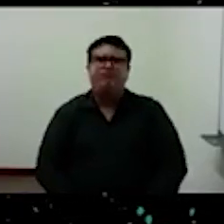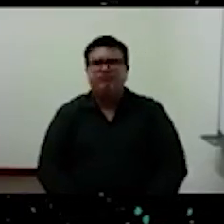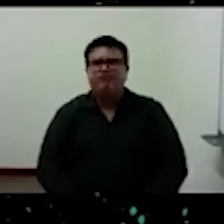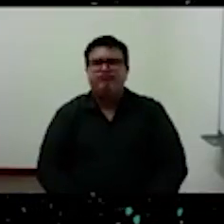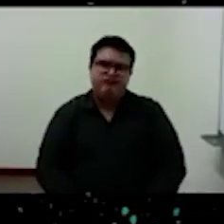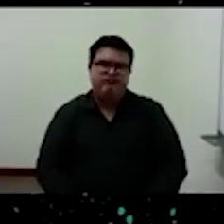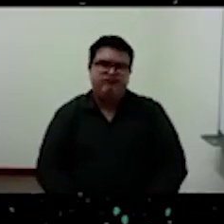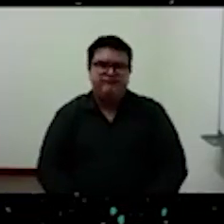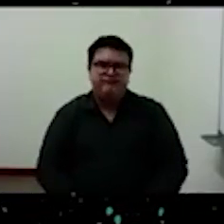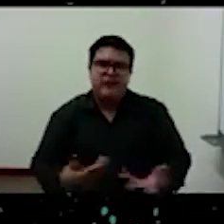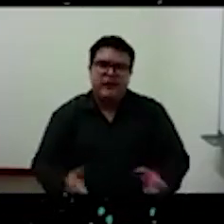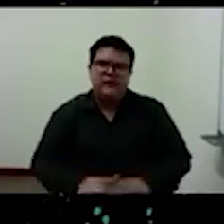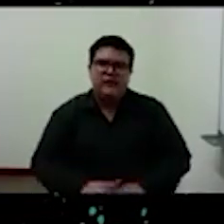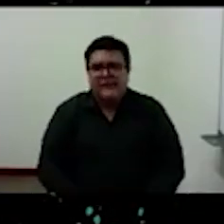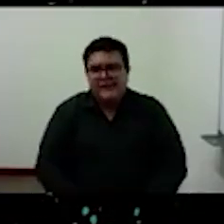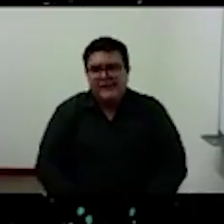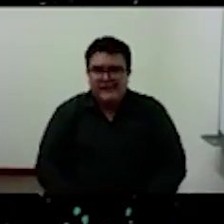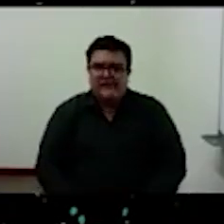Bueno, Benjamin,